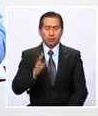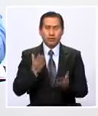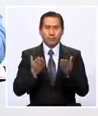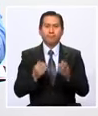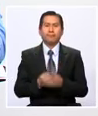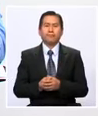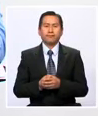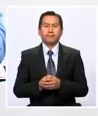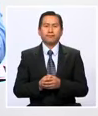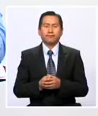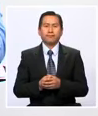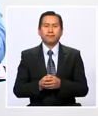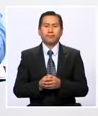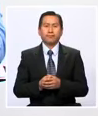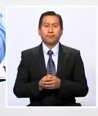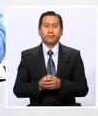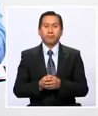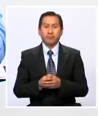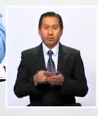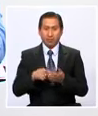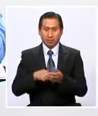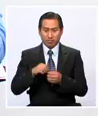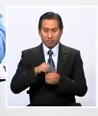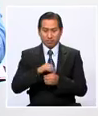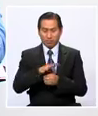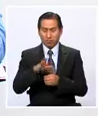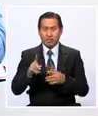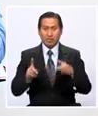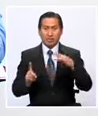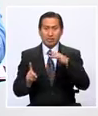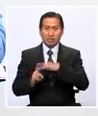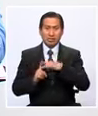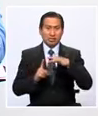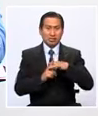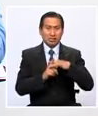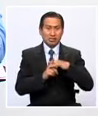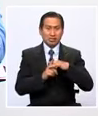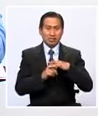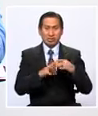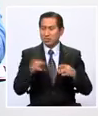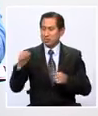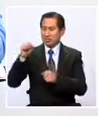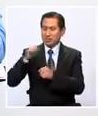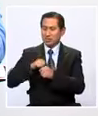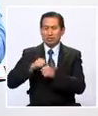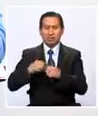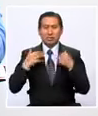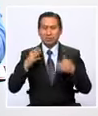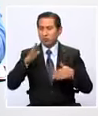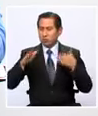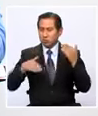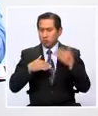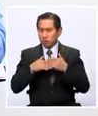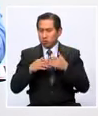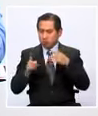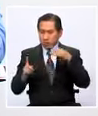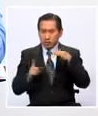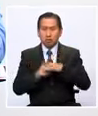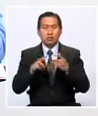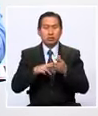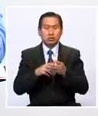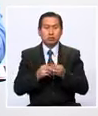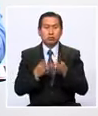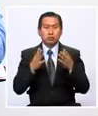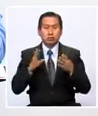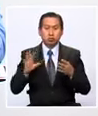bolivia la evolución de los acontecimientos y el esfuerzo conjunto de salud está generando gran